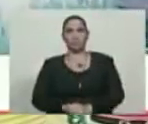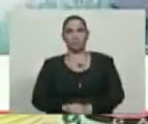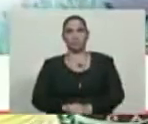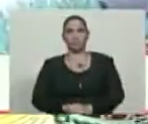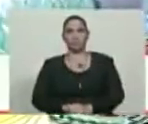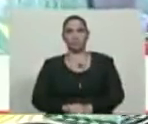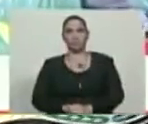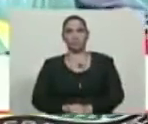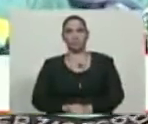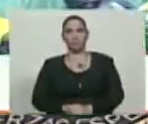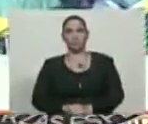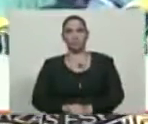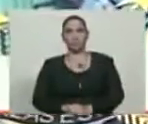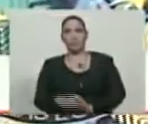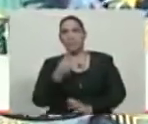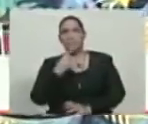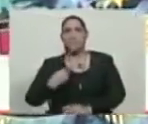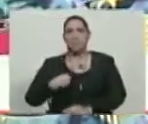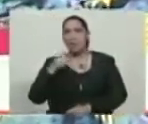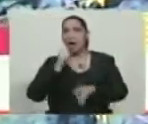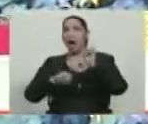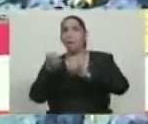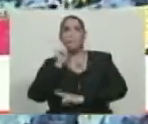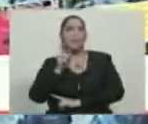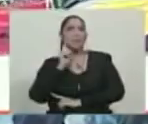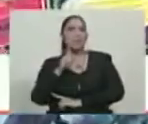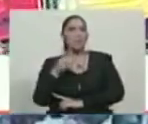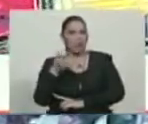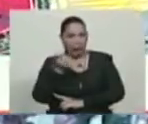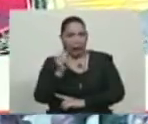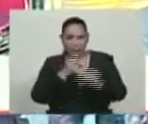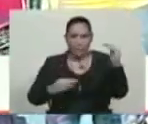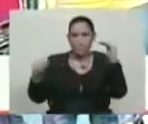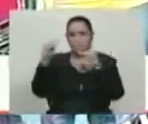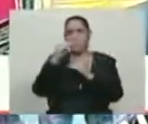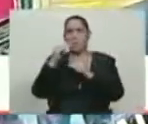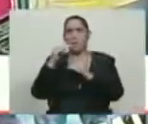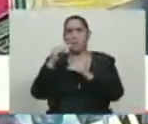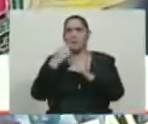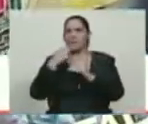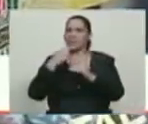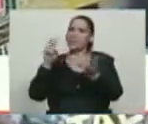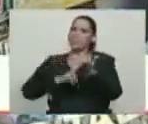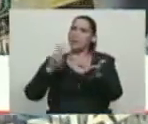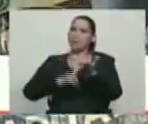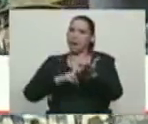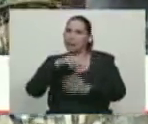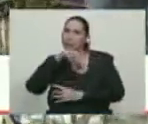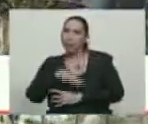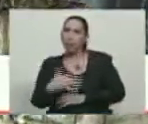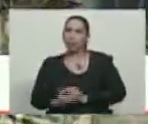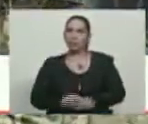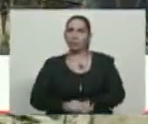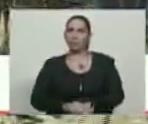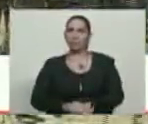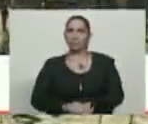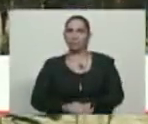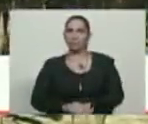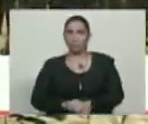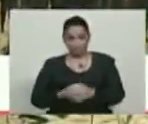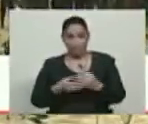Que me desmienta alguien, si tiene moral para desmentir la verdad de la historia.